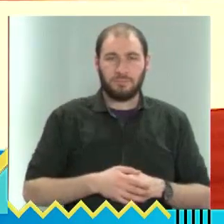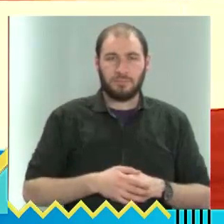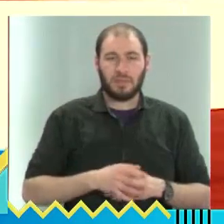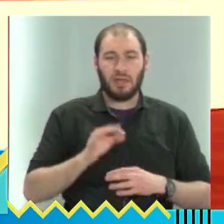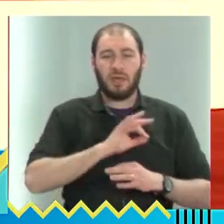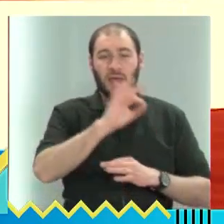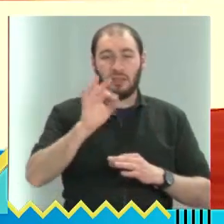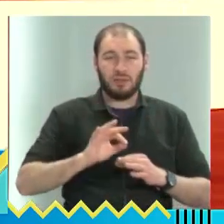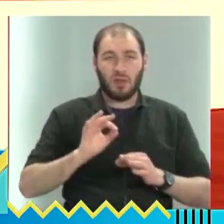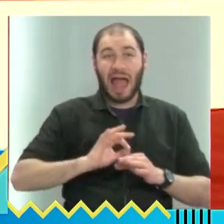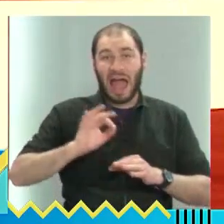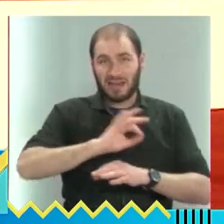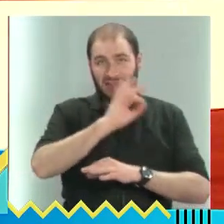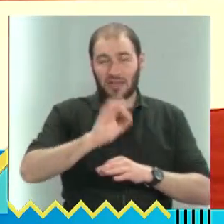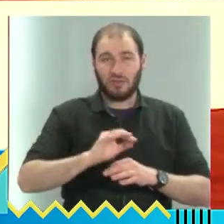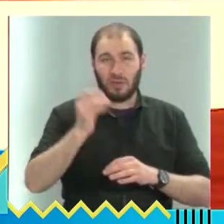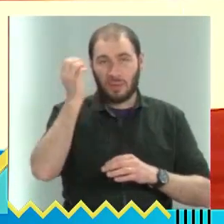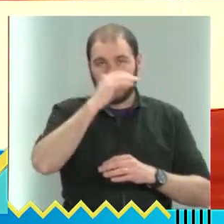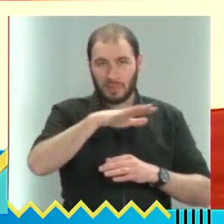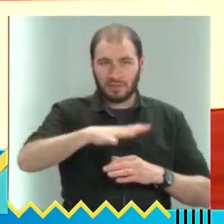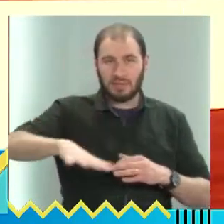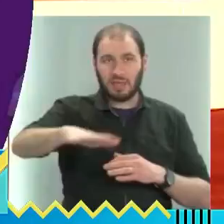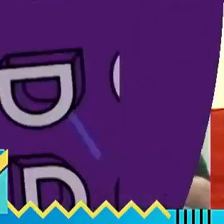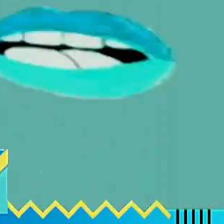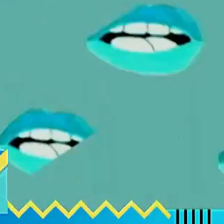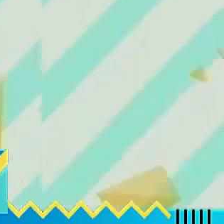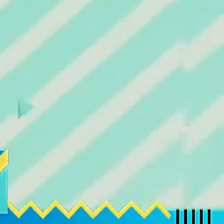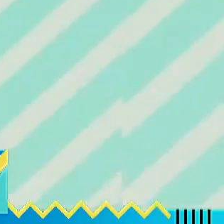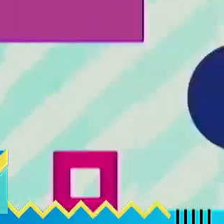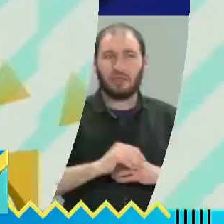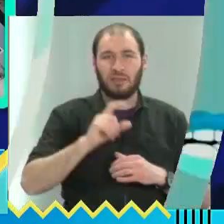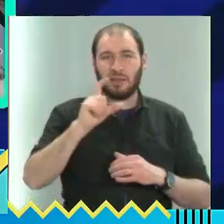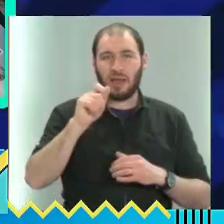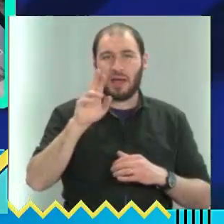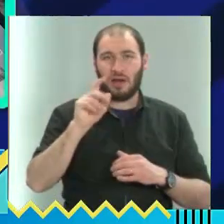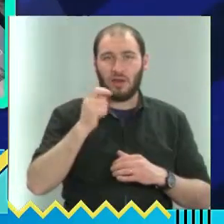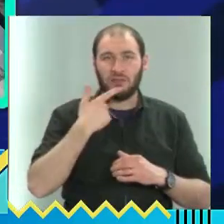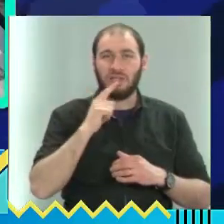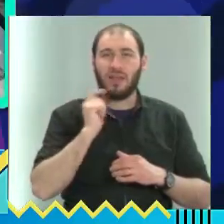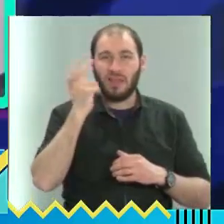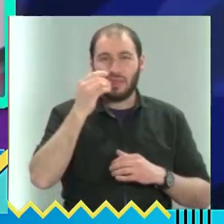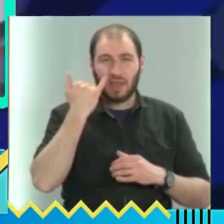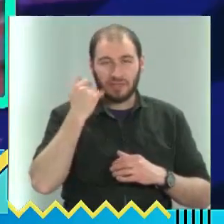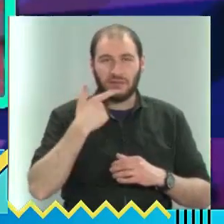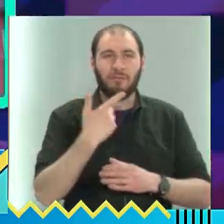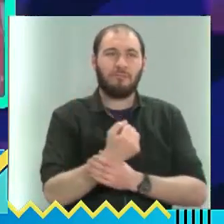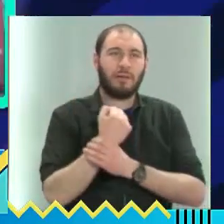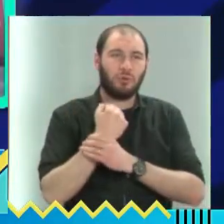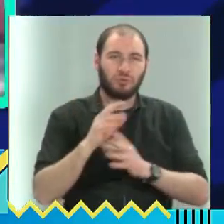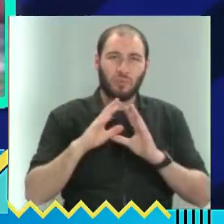fue diseñada por el arquitecto paisajista Carlos Tais, que es mundialmente famoso,